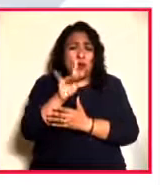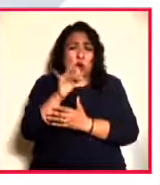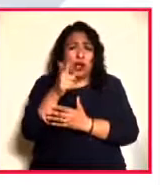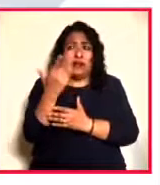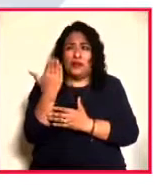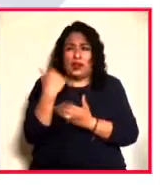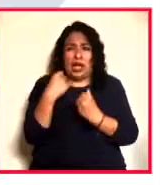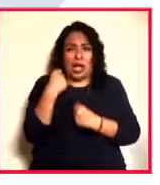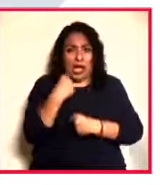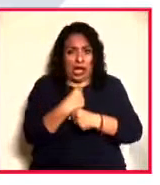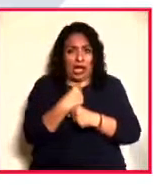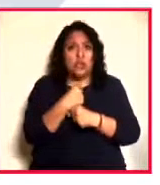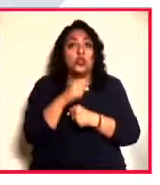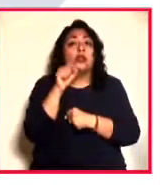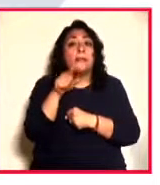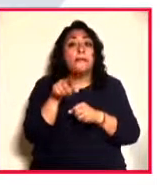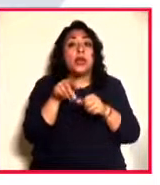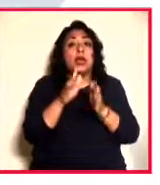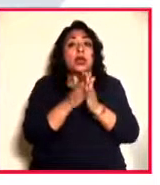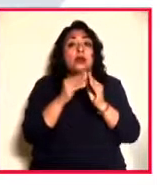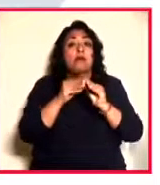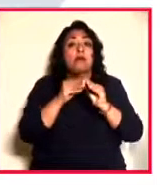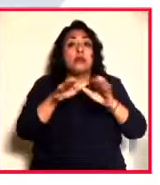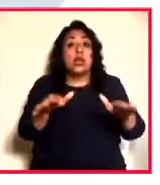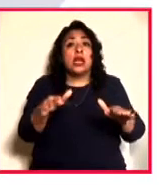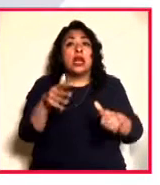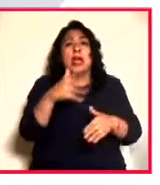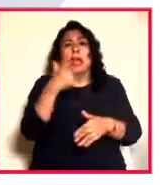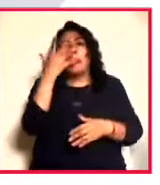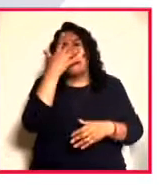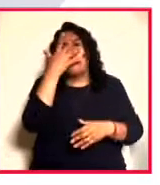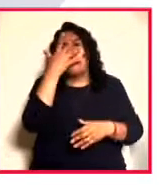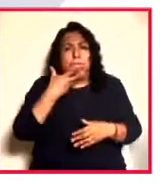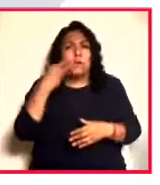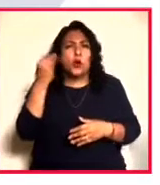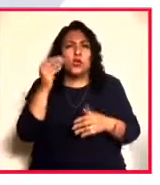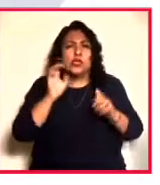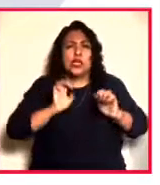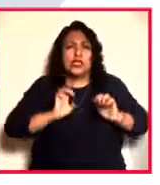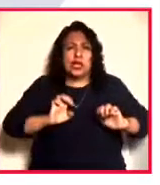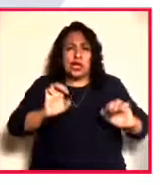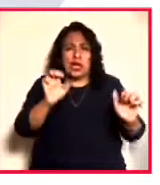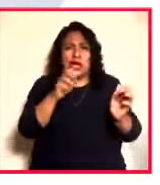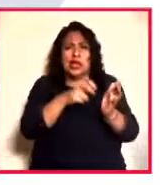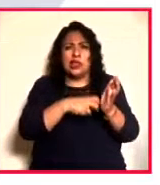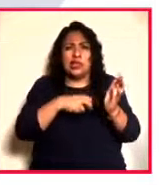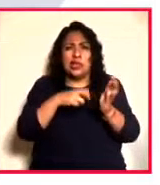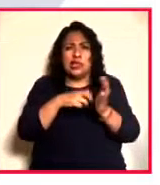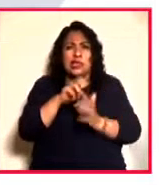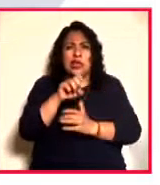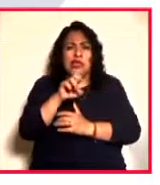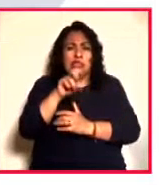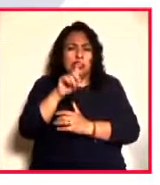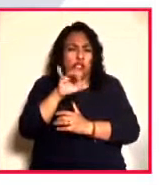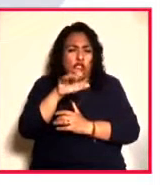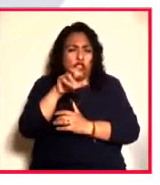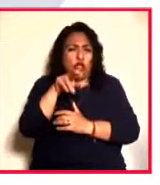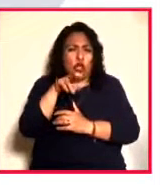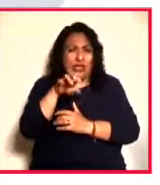años también se publicó en las hermosas y muy sobrias, muy elegantes ediciones de Aulleo,